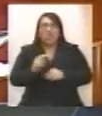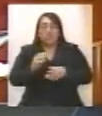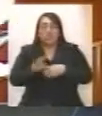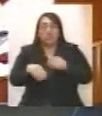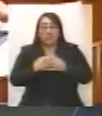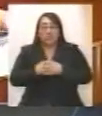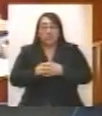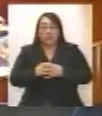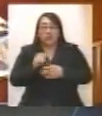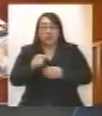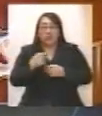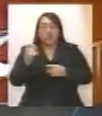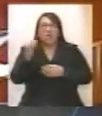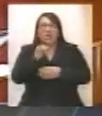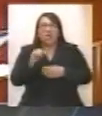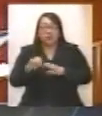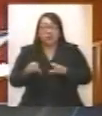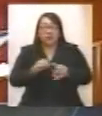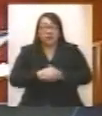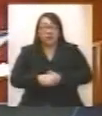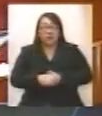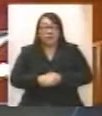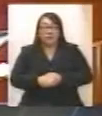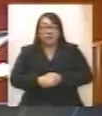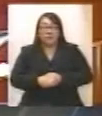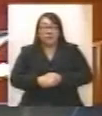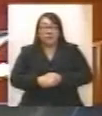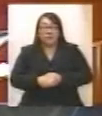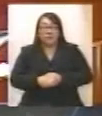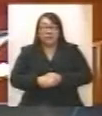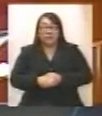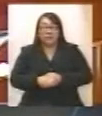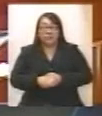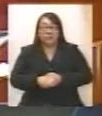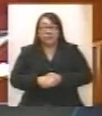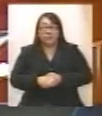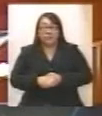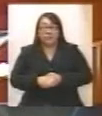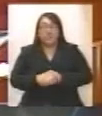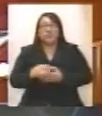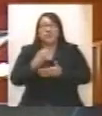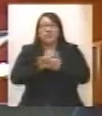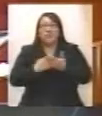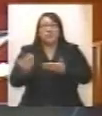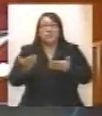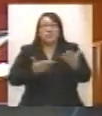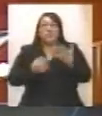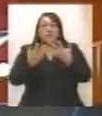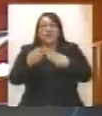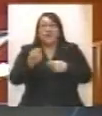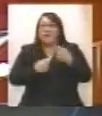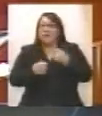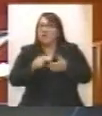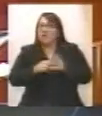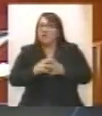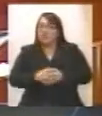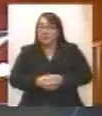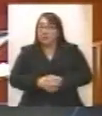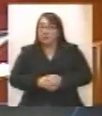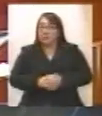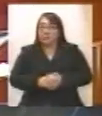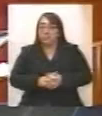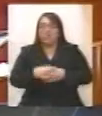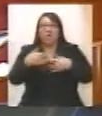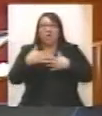proveedores, y se diseñará y potenciarán centros de servicios empresariales. A